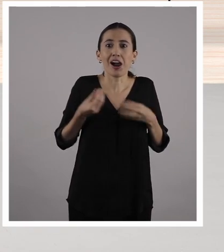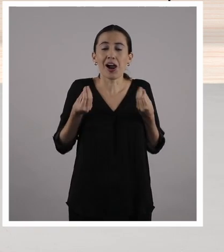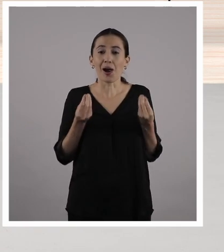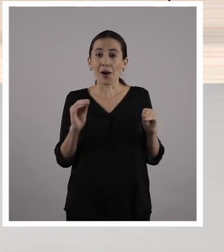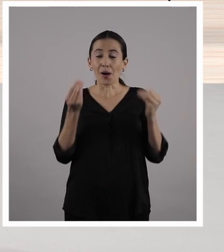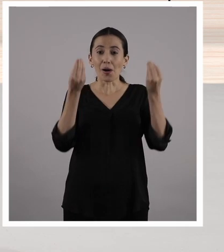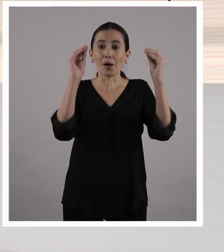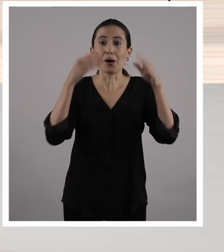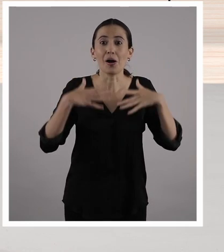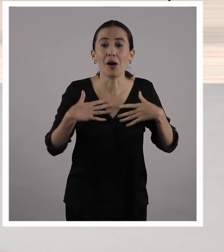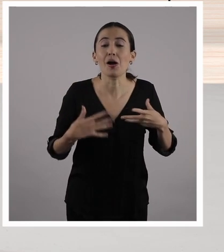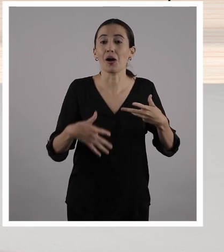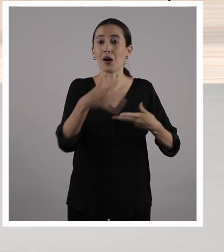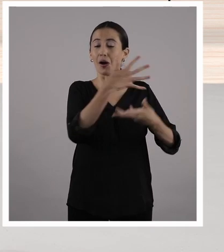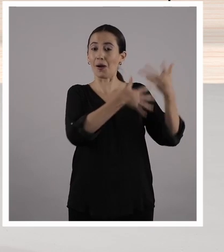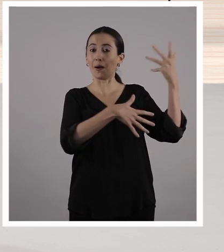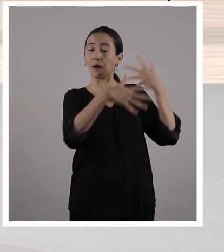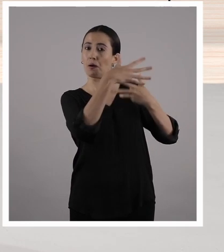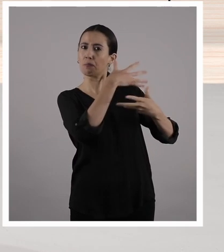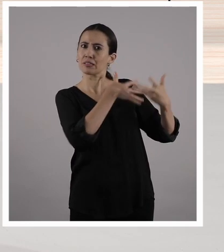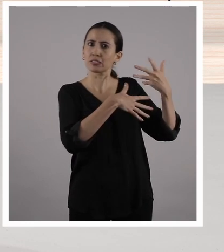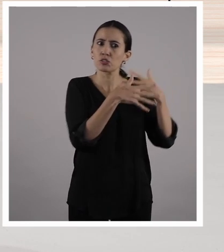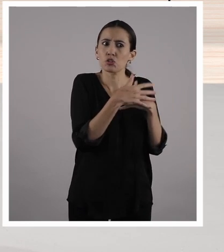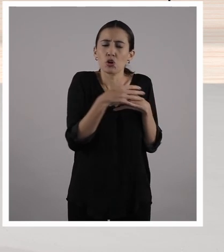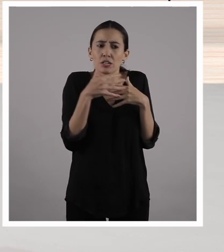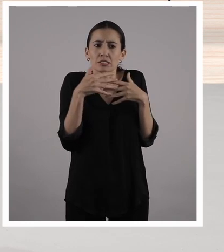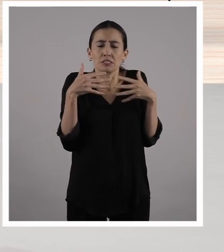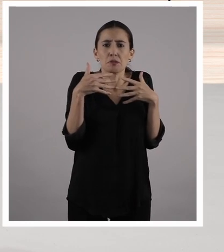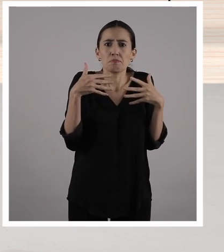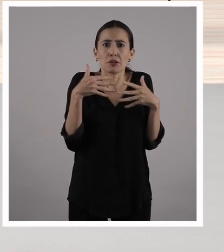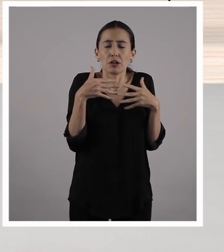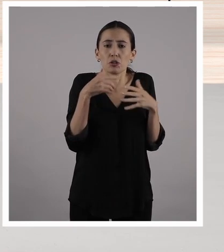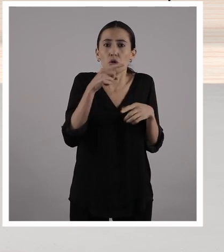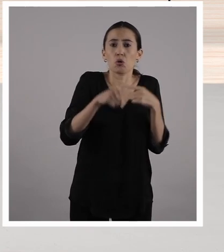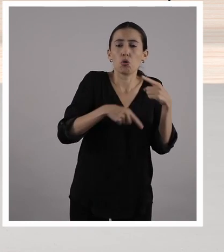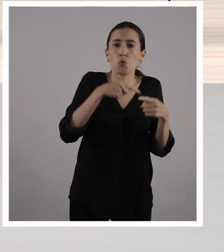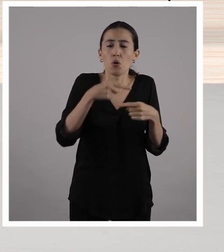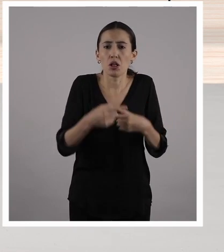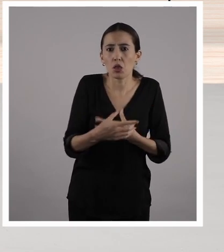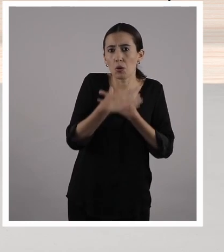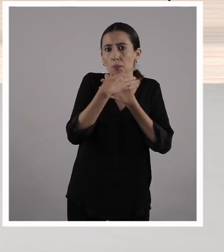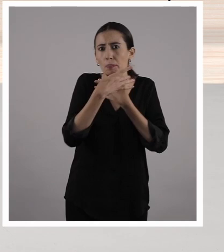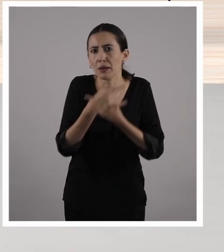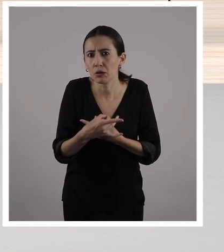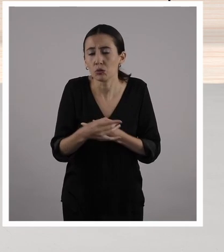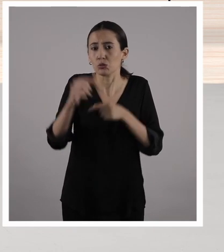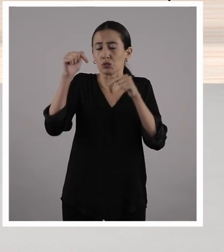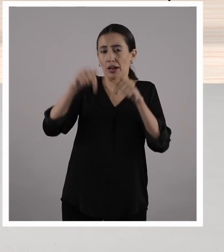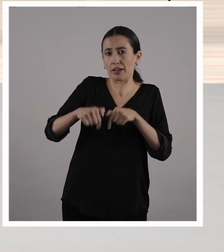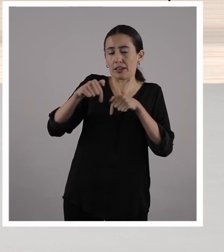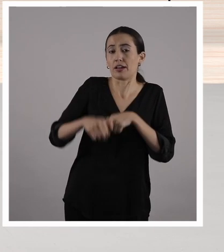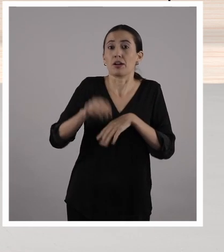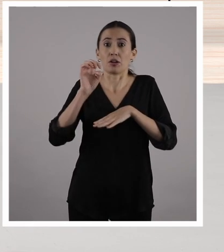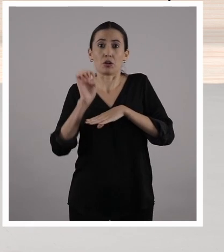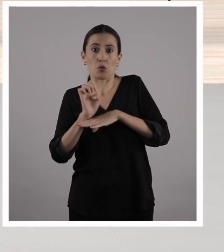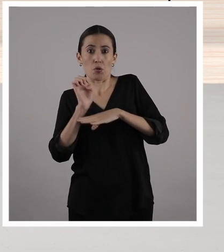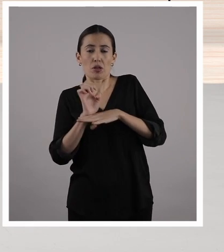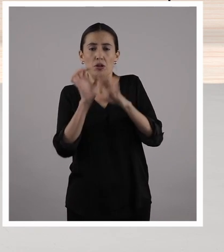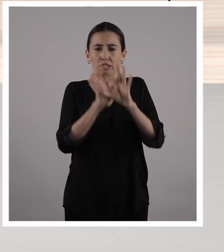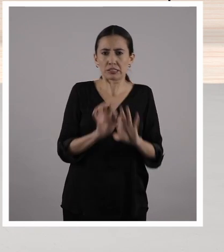Chicos y chicas, me encantan las historias de terror. Me gustan mucho, sobre todo las leyendas que se cuentan aquí en el